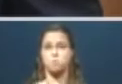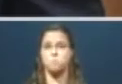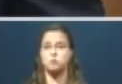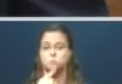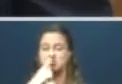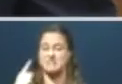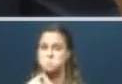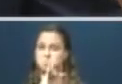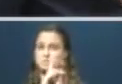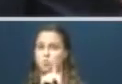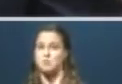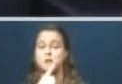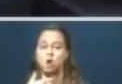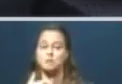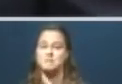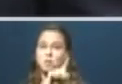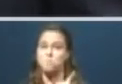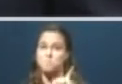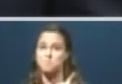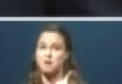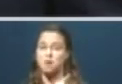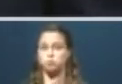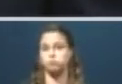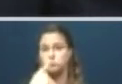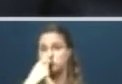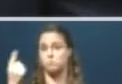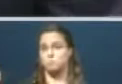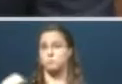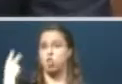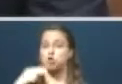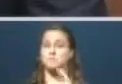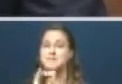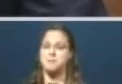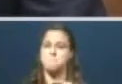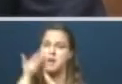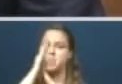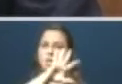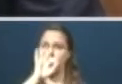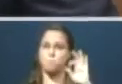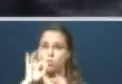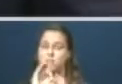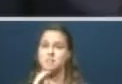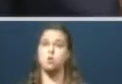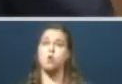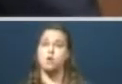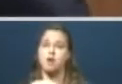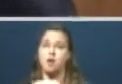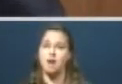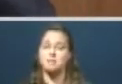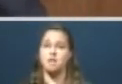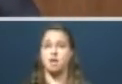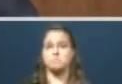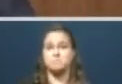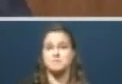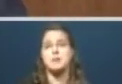el sector primario creció en 2013 un 5 por ciento y la renta agraria aumentó un 15% más del doble del